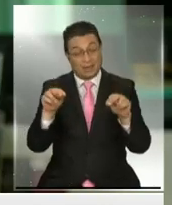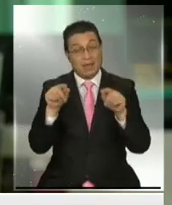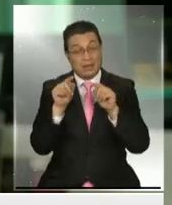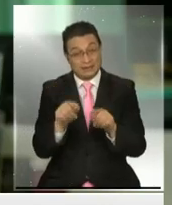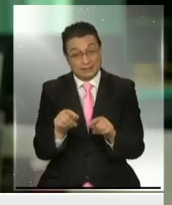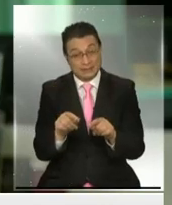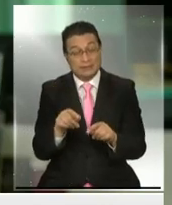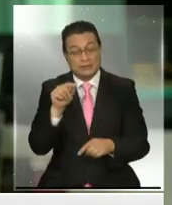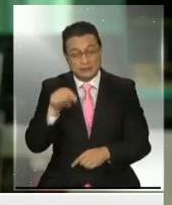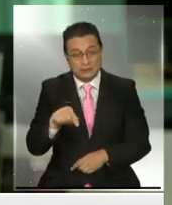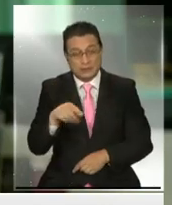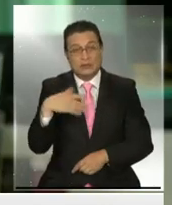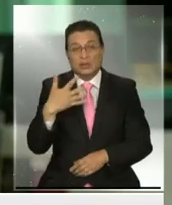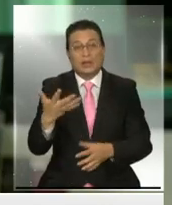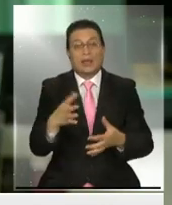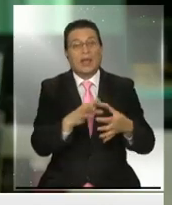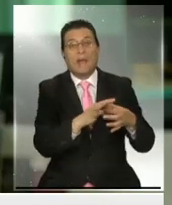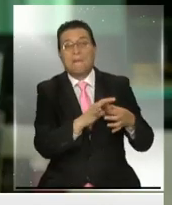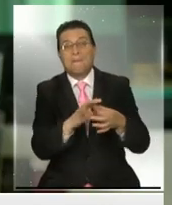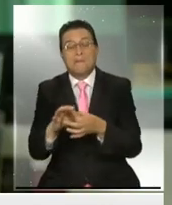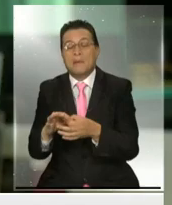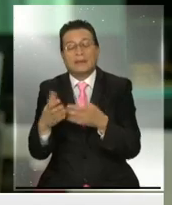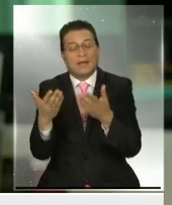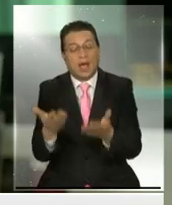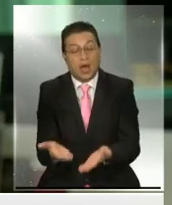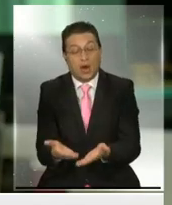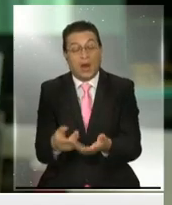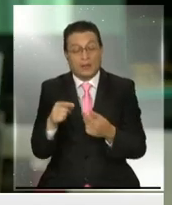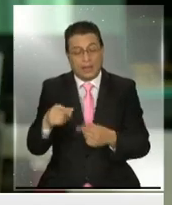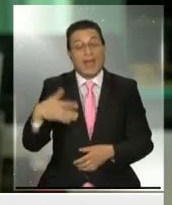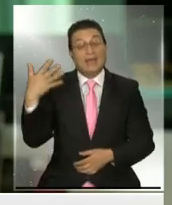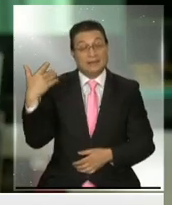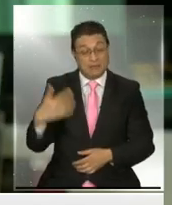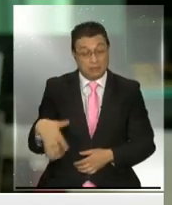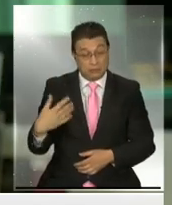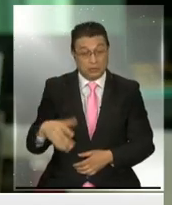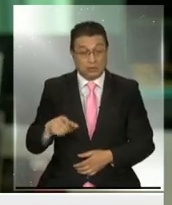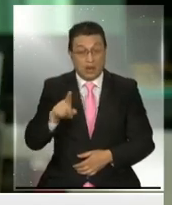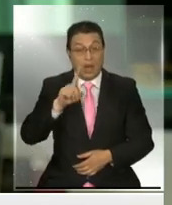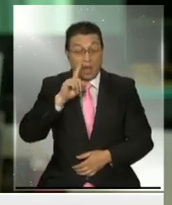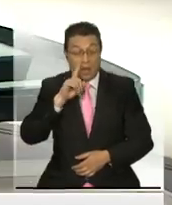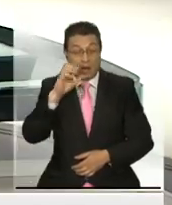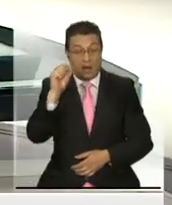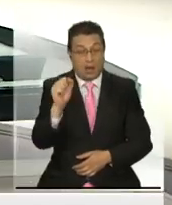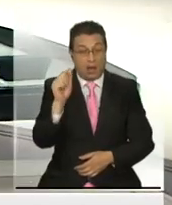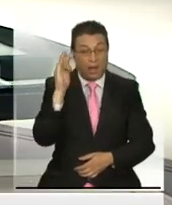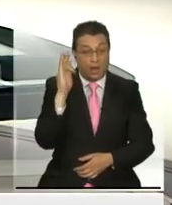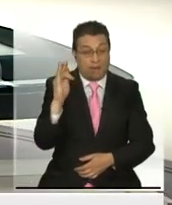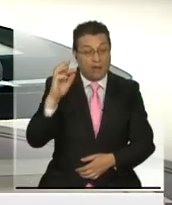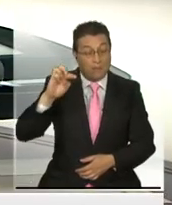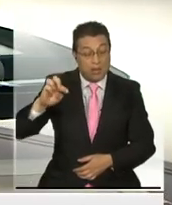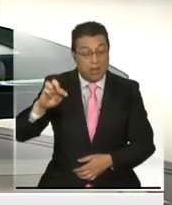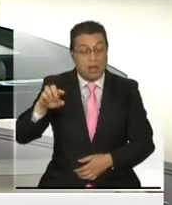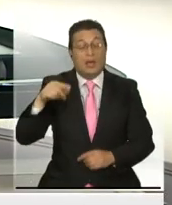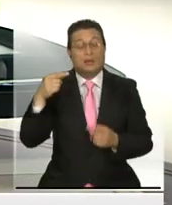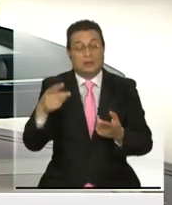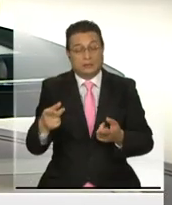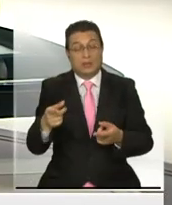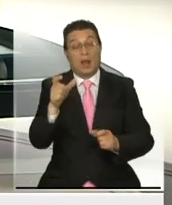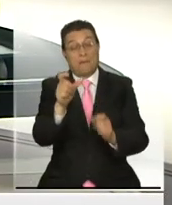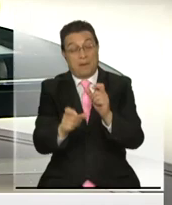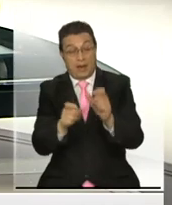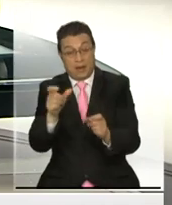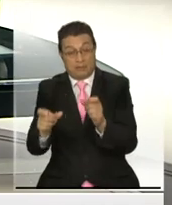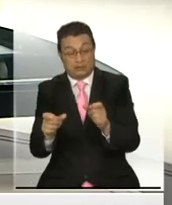el dado lo que ha pasado en el tiempo ya la importancia que tienen los fondos de pensiones tanto como digo para las